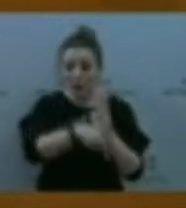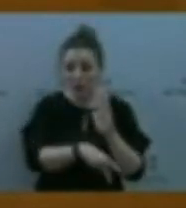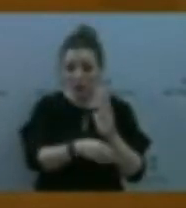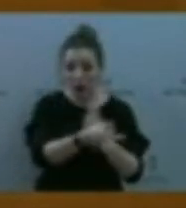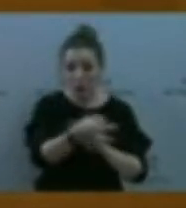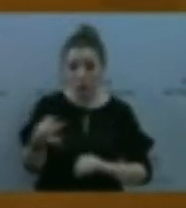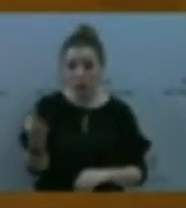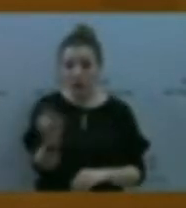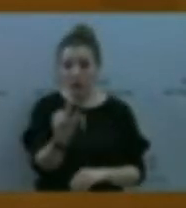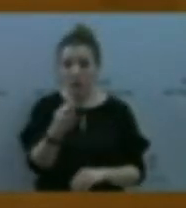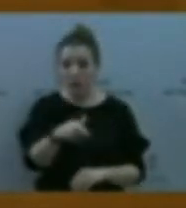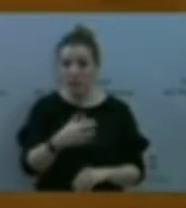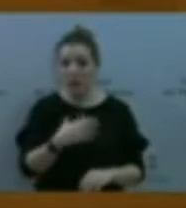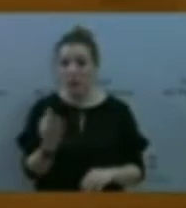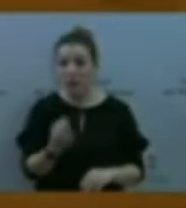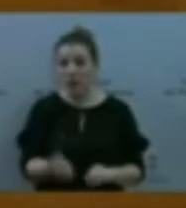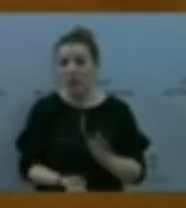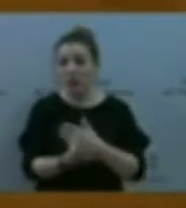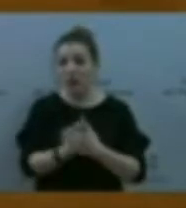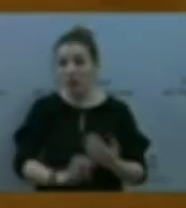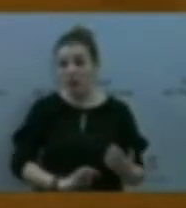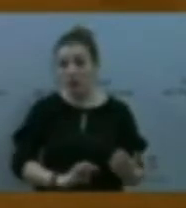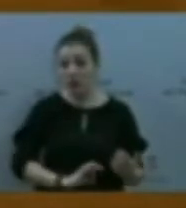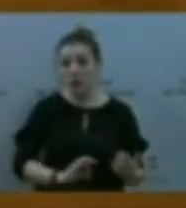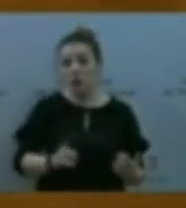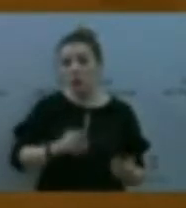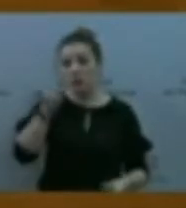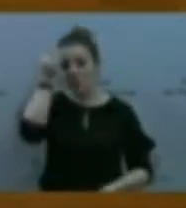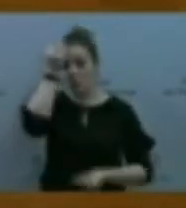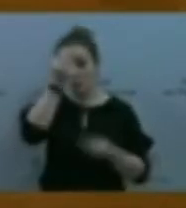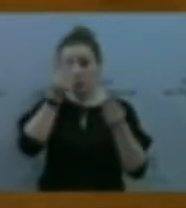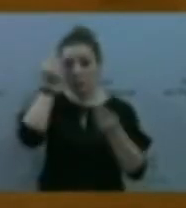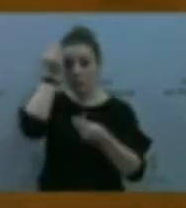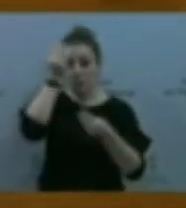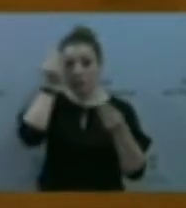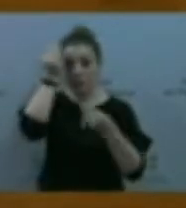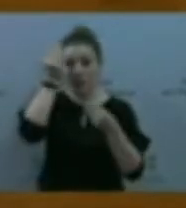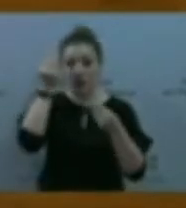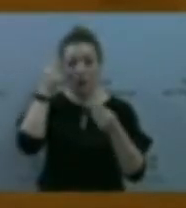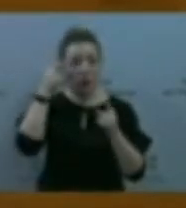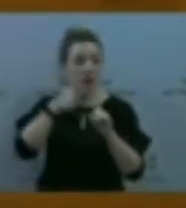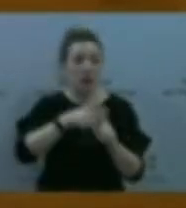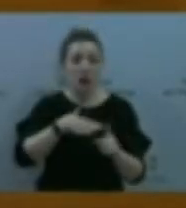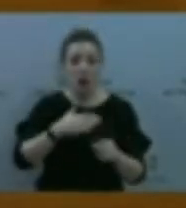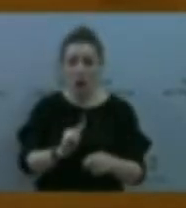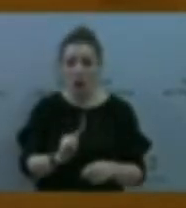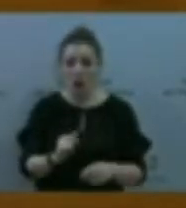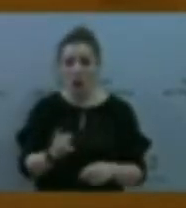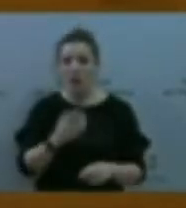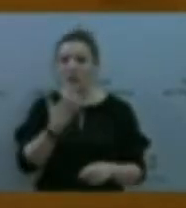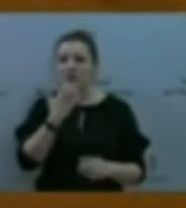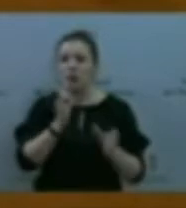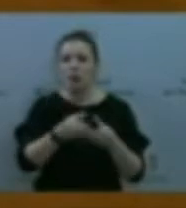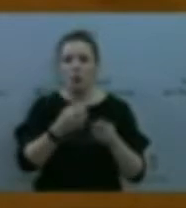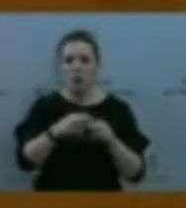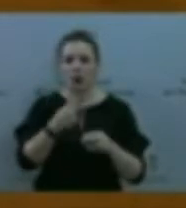querría pensar que haya una intención. Oiga, y se lo dice un partido político, por cierto, lo quiero dejar muy